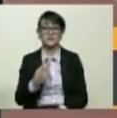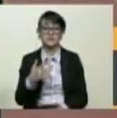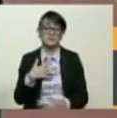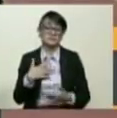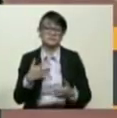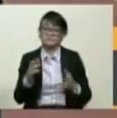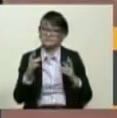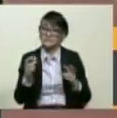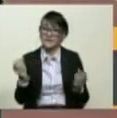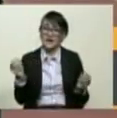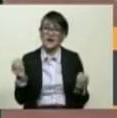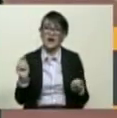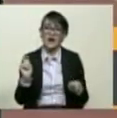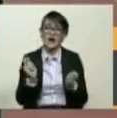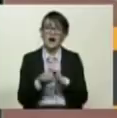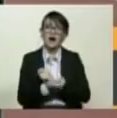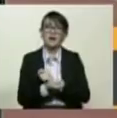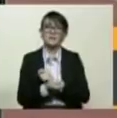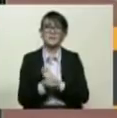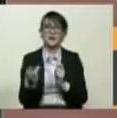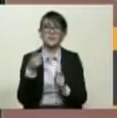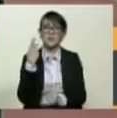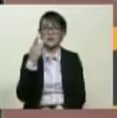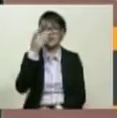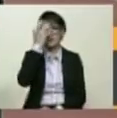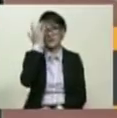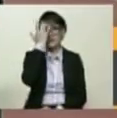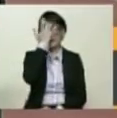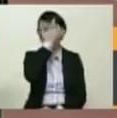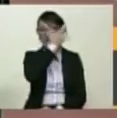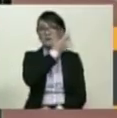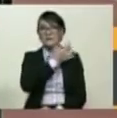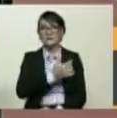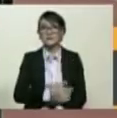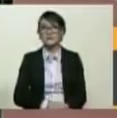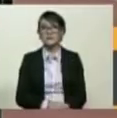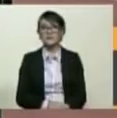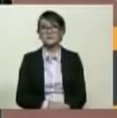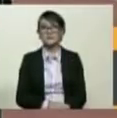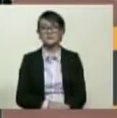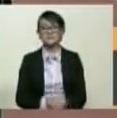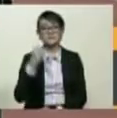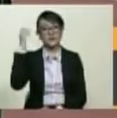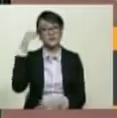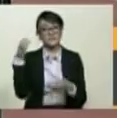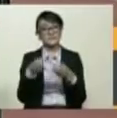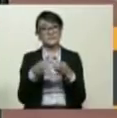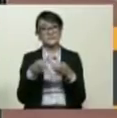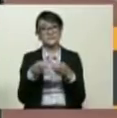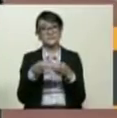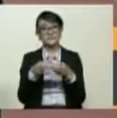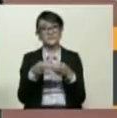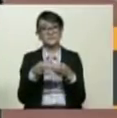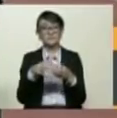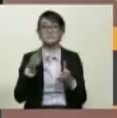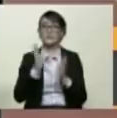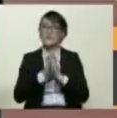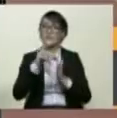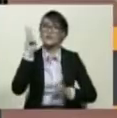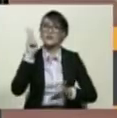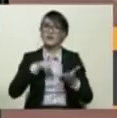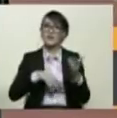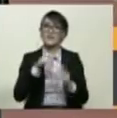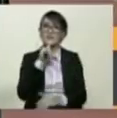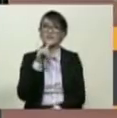cambiar una determinada postura política. Pero yo remitiría al Parlamento Europeo a que leyera